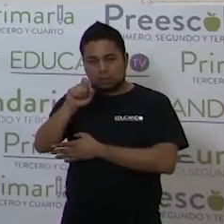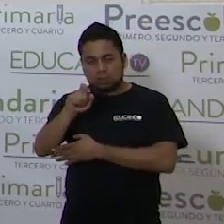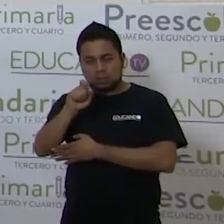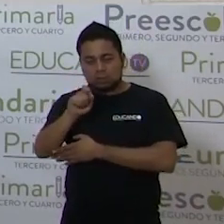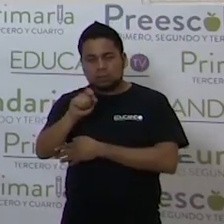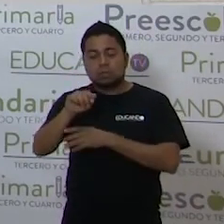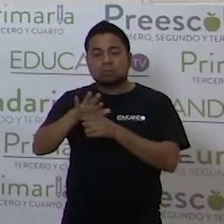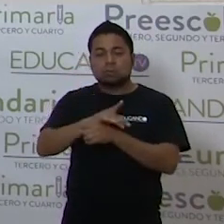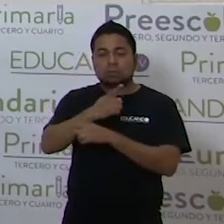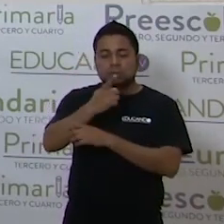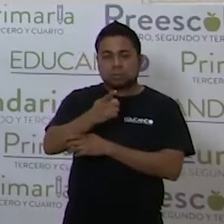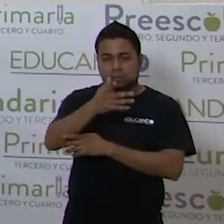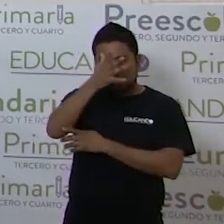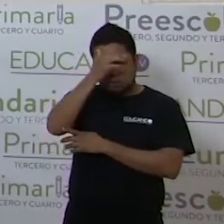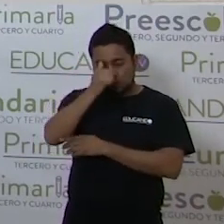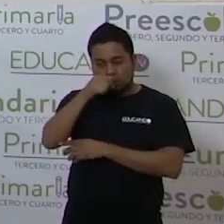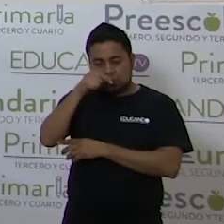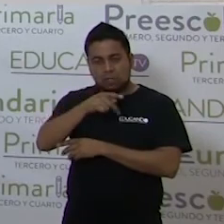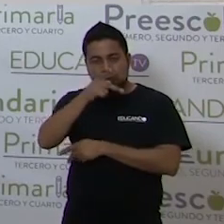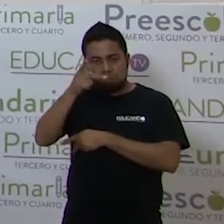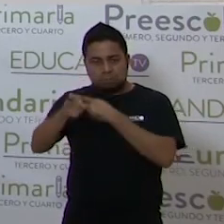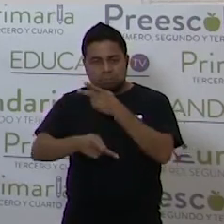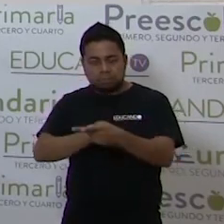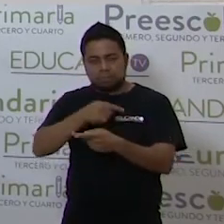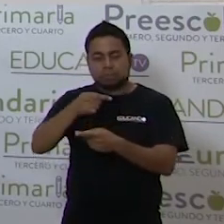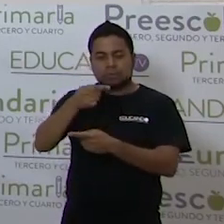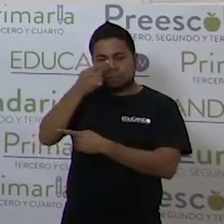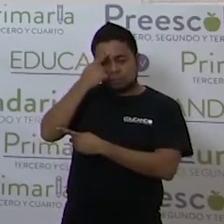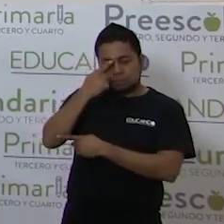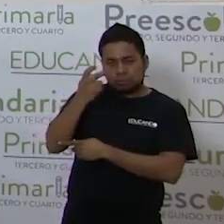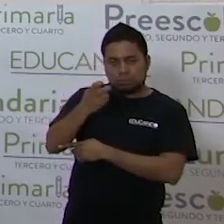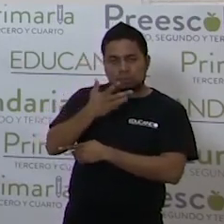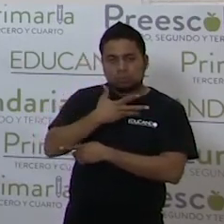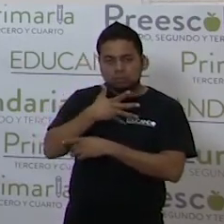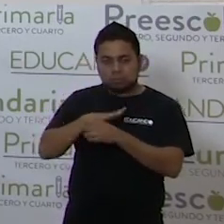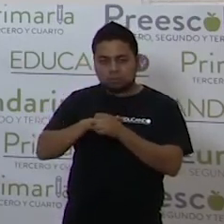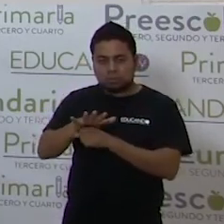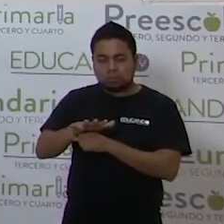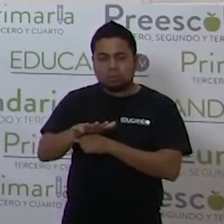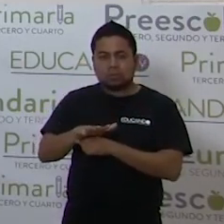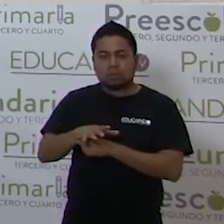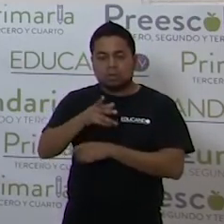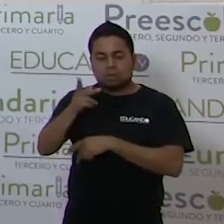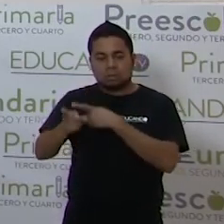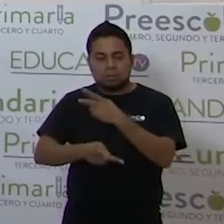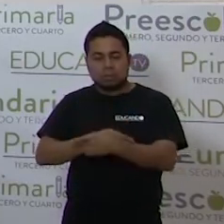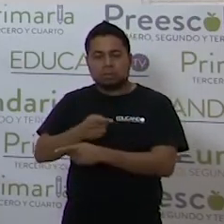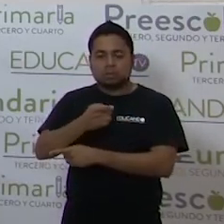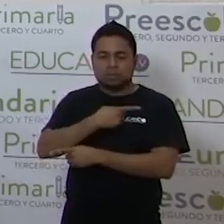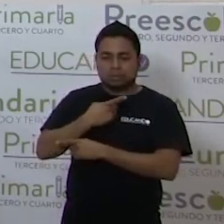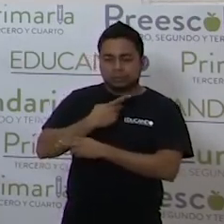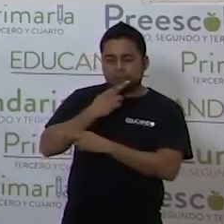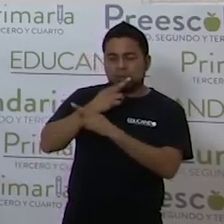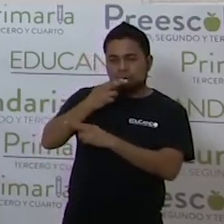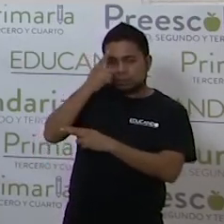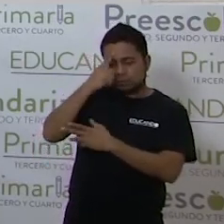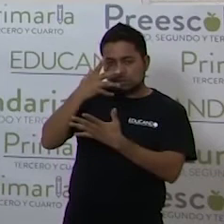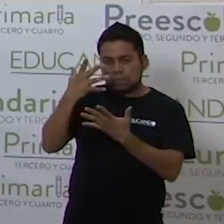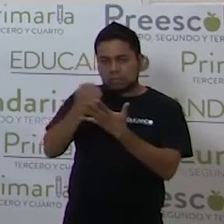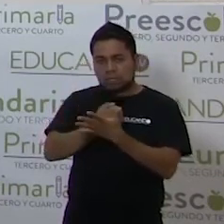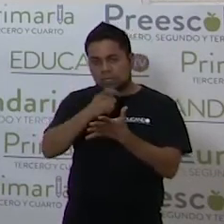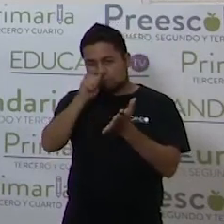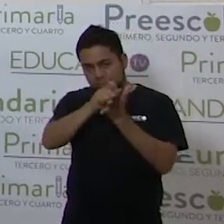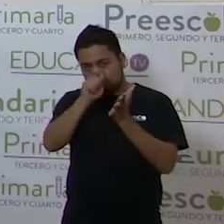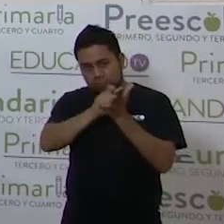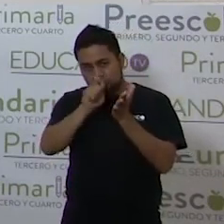porque la pregunta que nos hace el problema es cuántas preguntas debe resolver para obtener esto